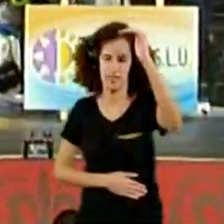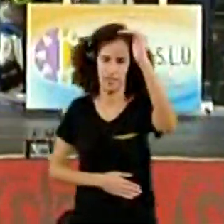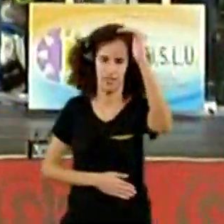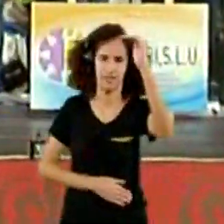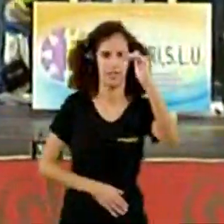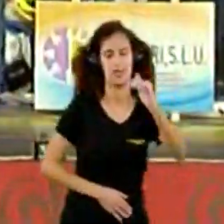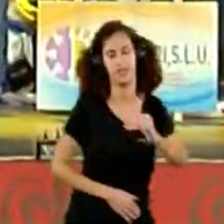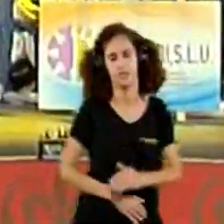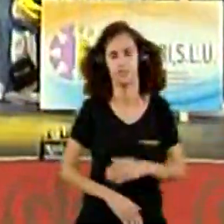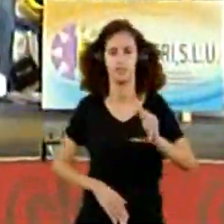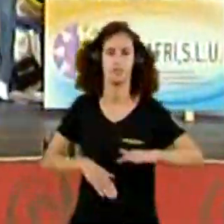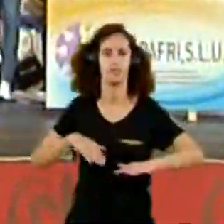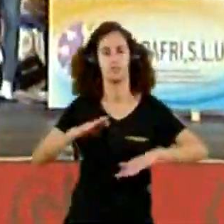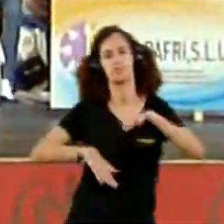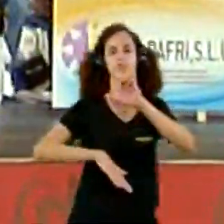grande.